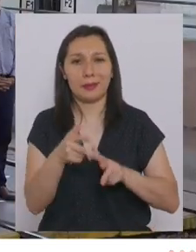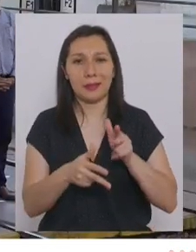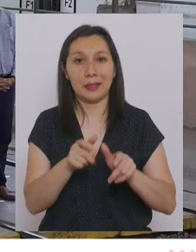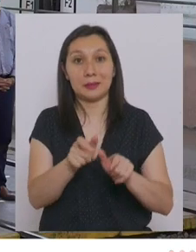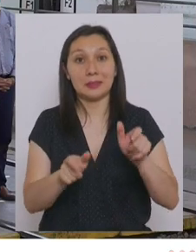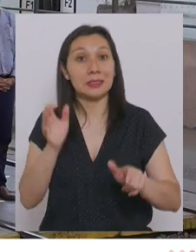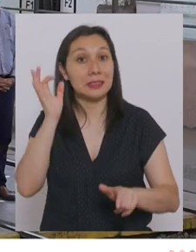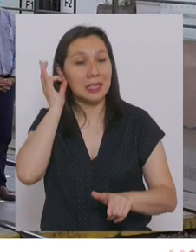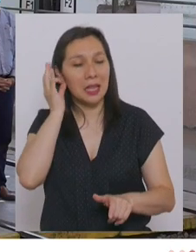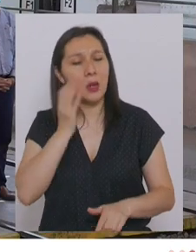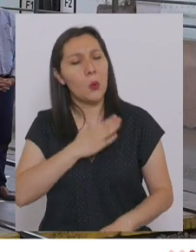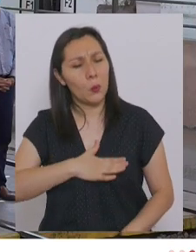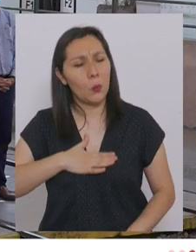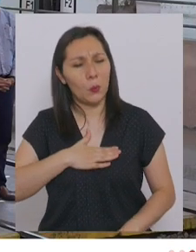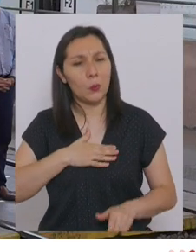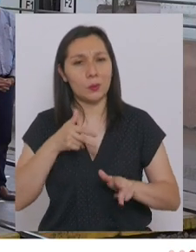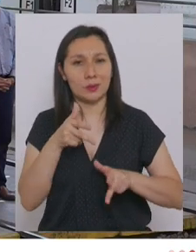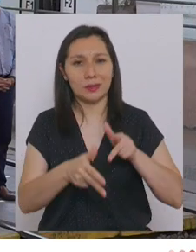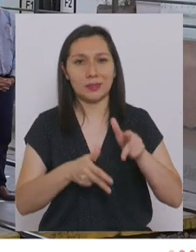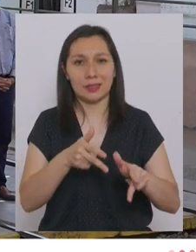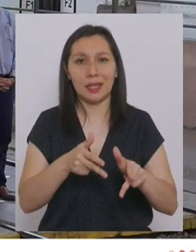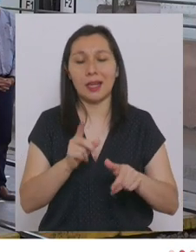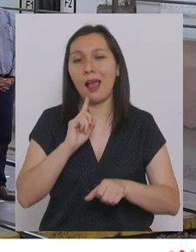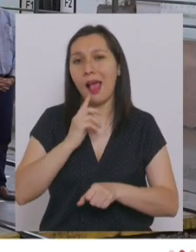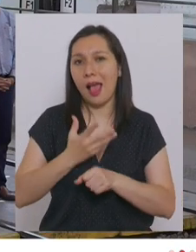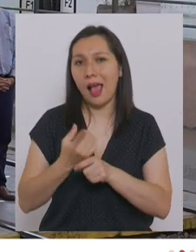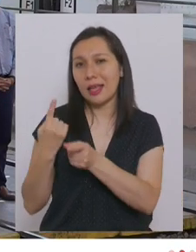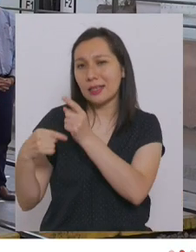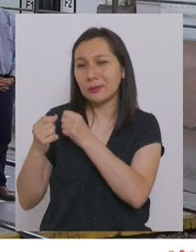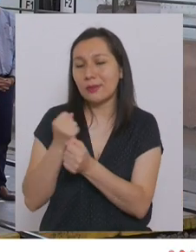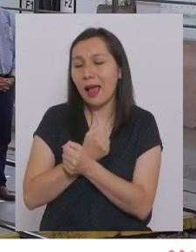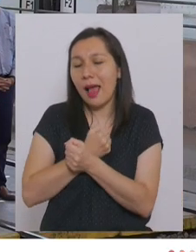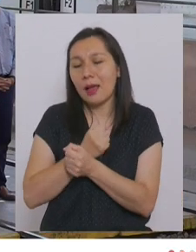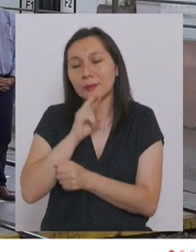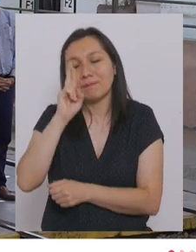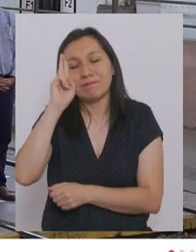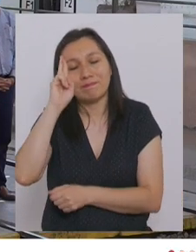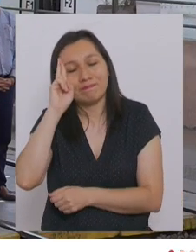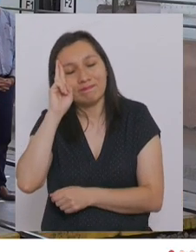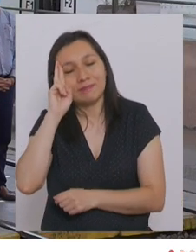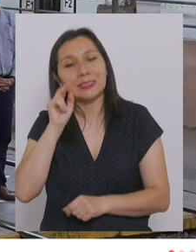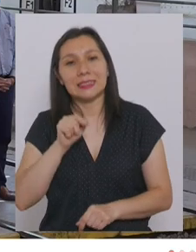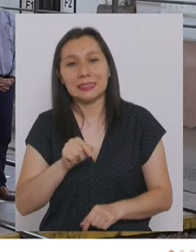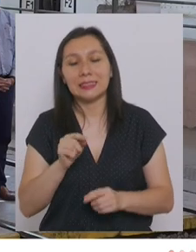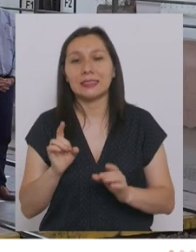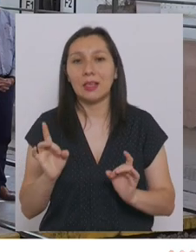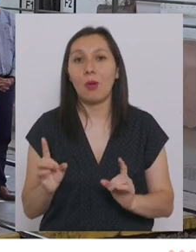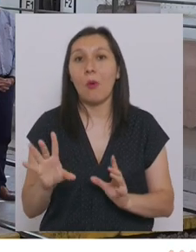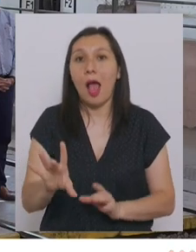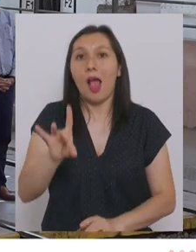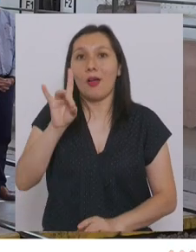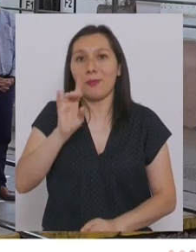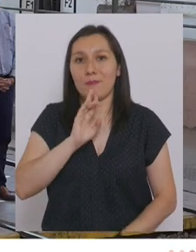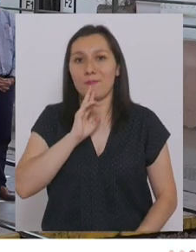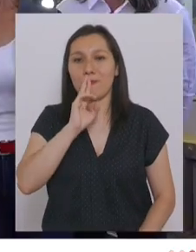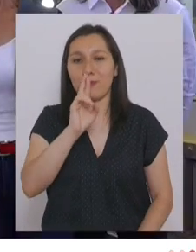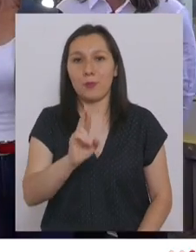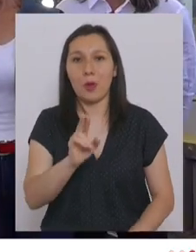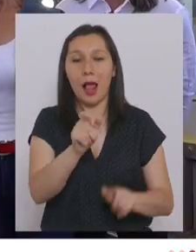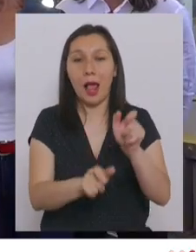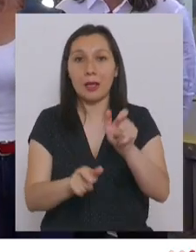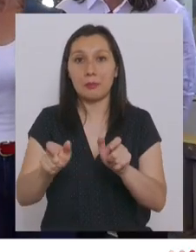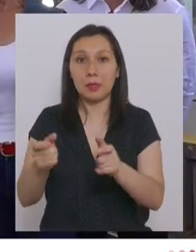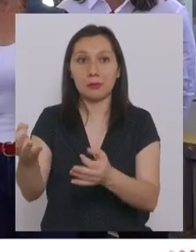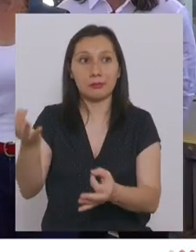las chilenas les gusta el tren. Tenemos esta historia de amor, de nostalgia y por eso hemos encontrado una respuesta de las